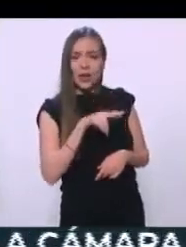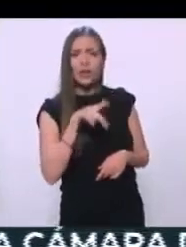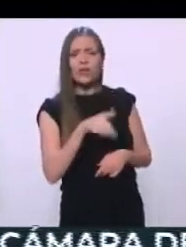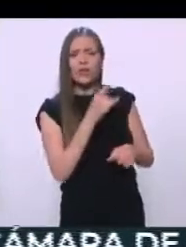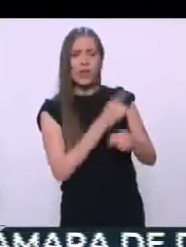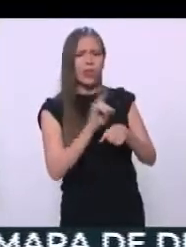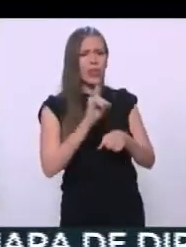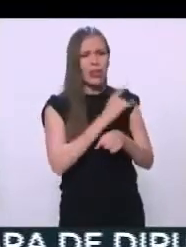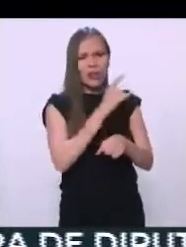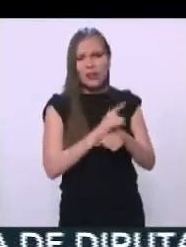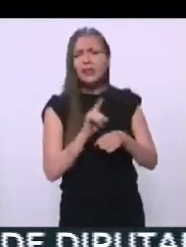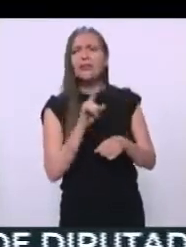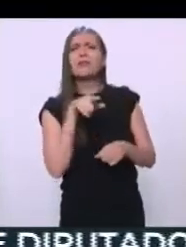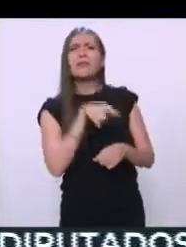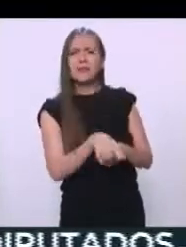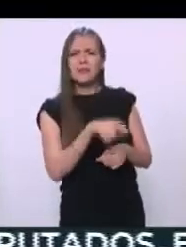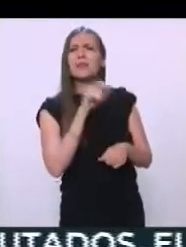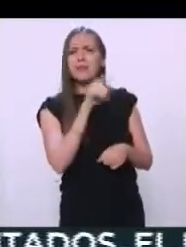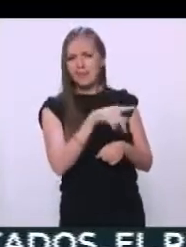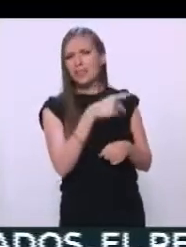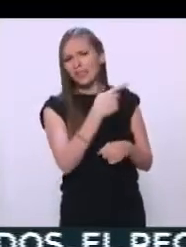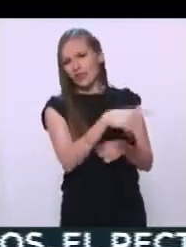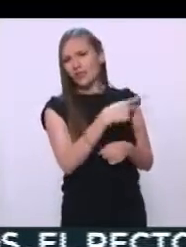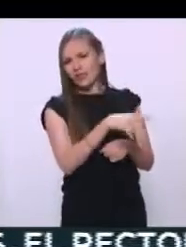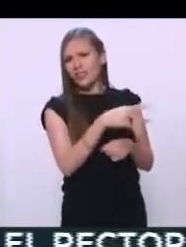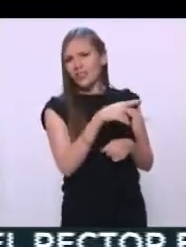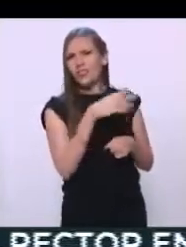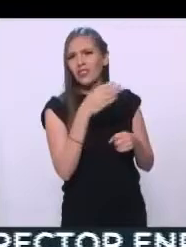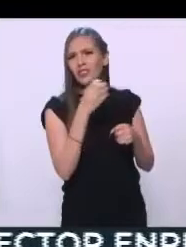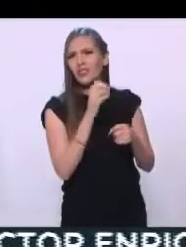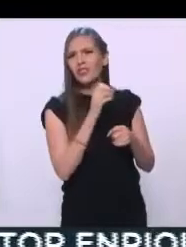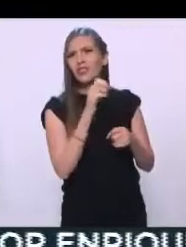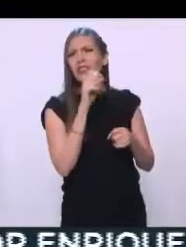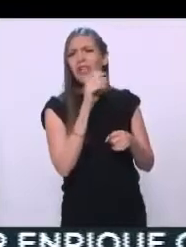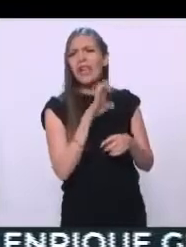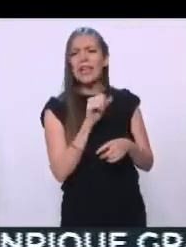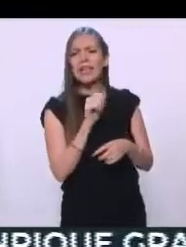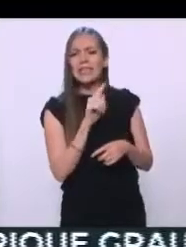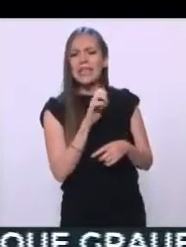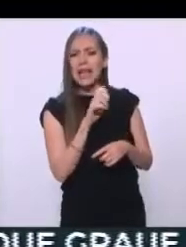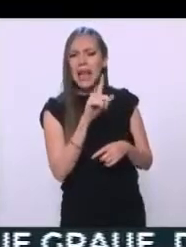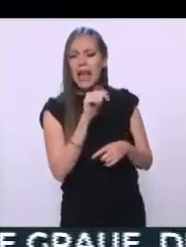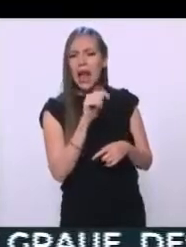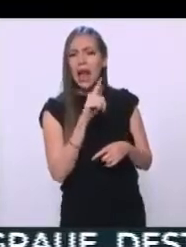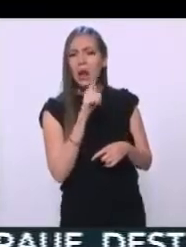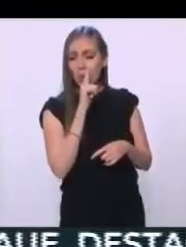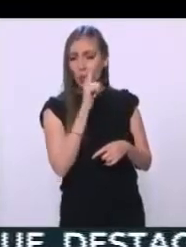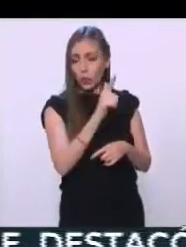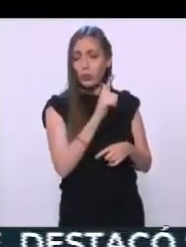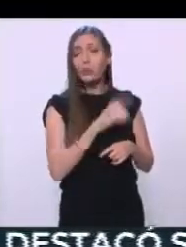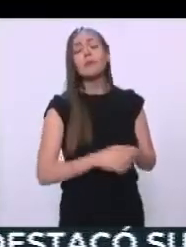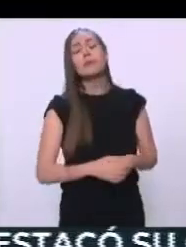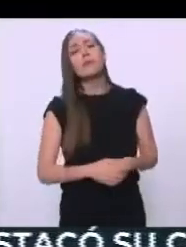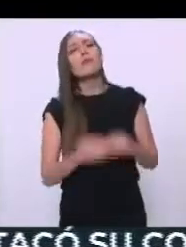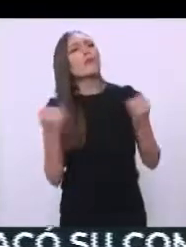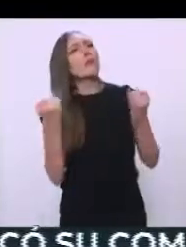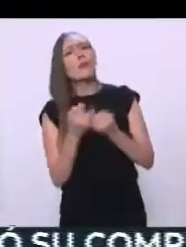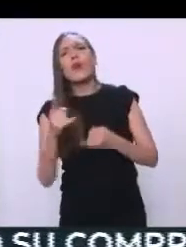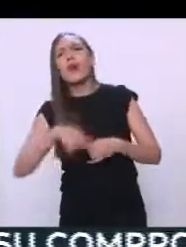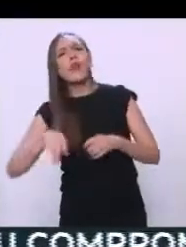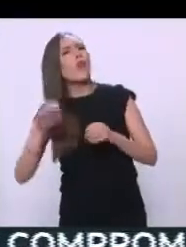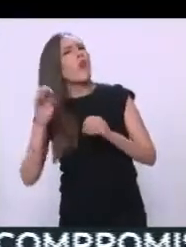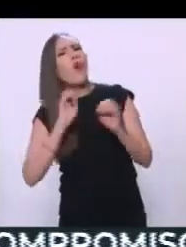varios aspectos. Está, por supuesto, este caso emblemático de la Estela de Luz, pero hay otros. Yo creo que uno de los puntos donde no se ha indagado